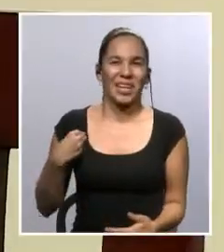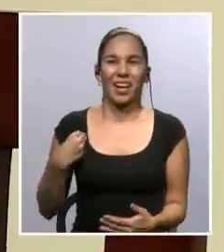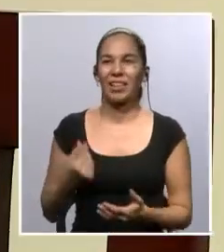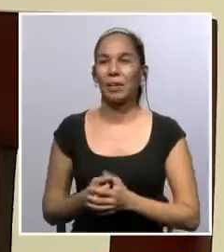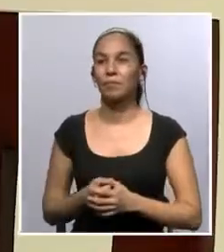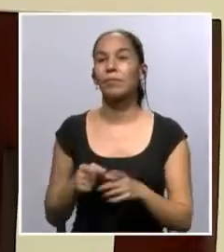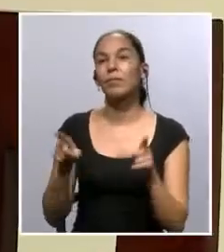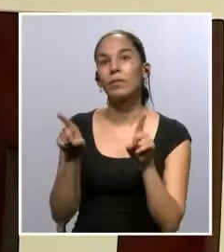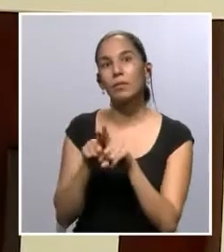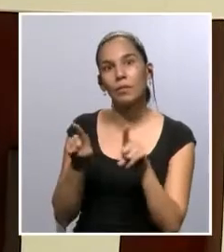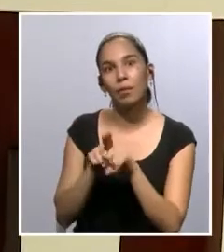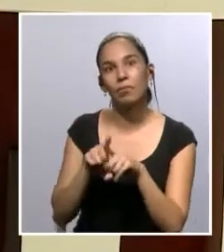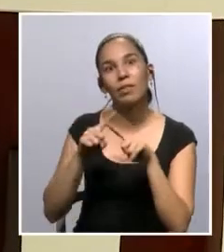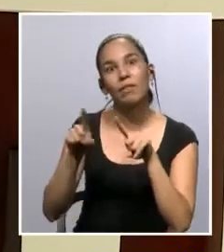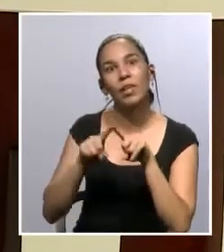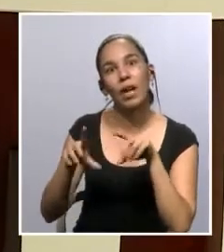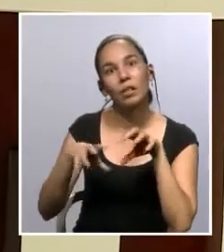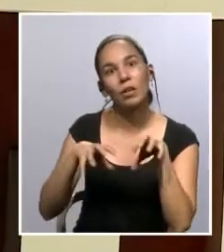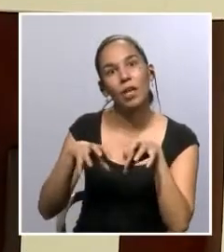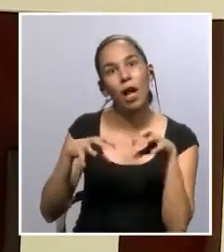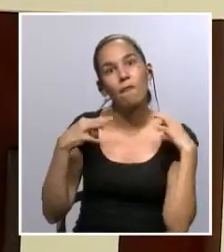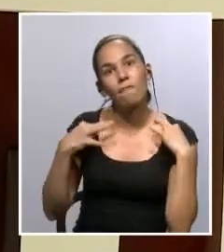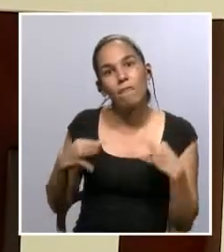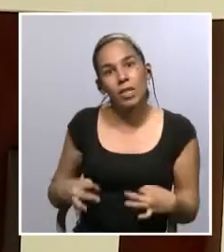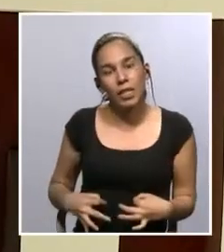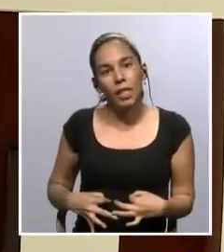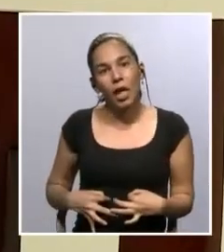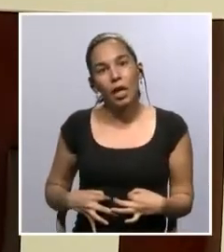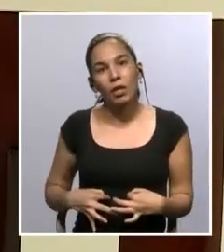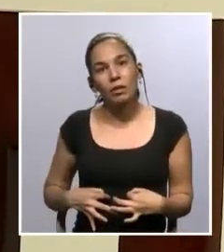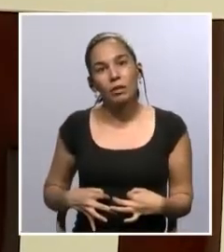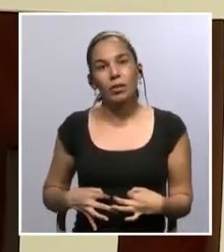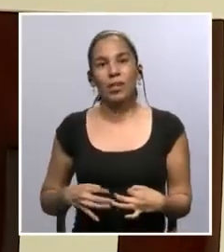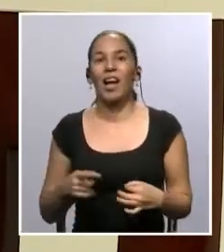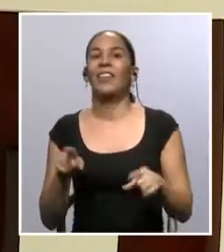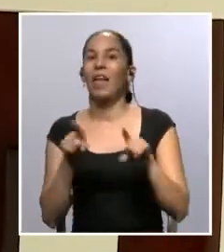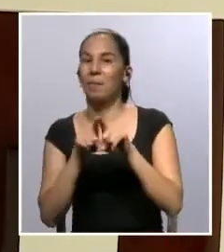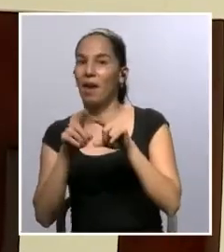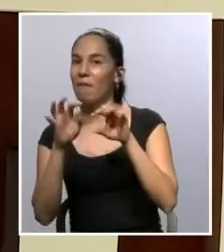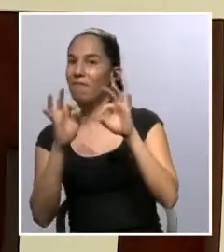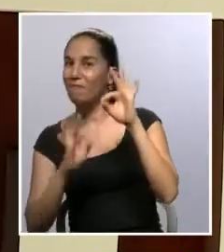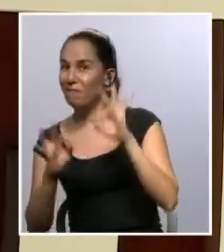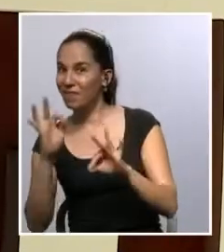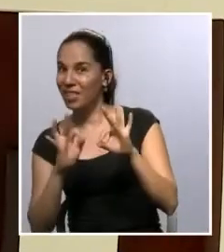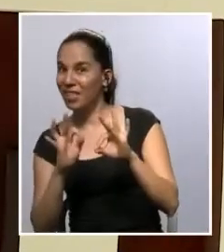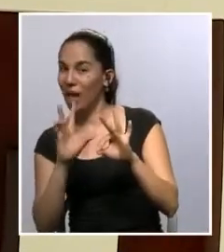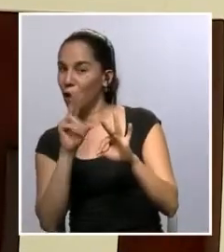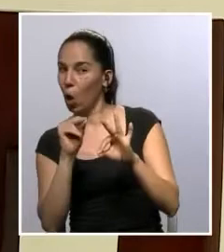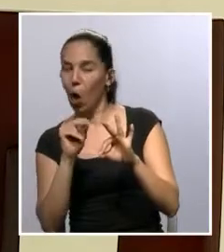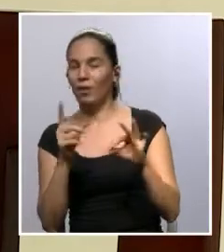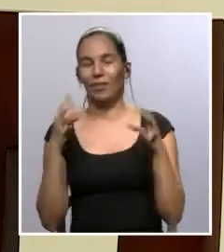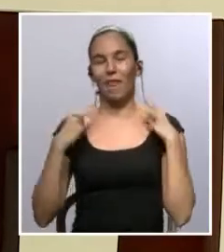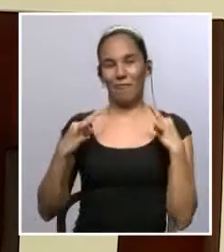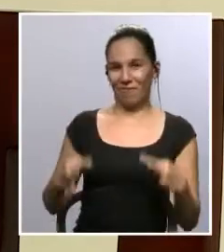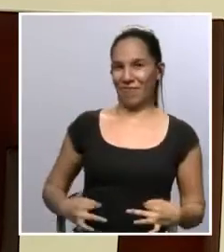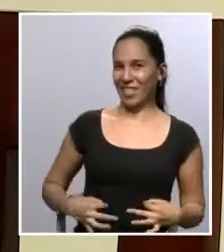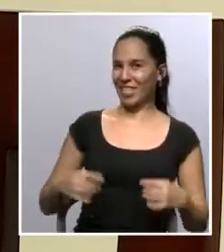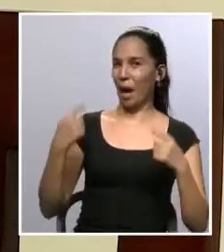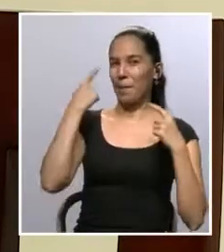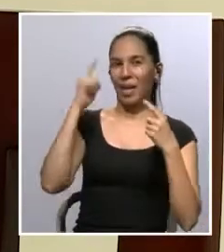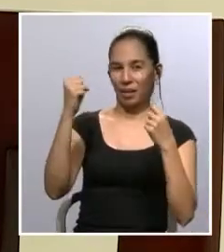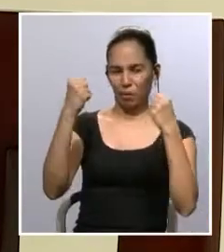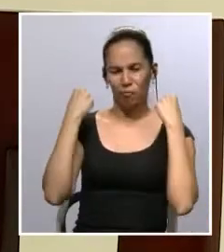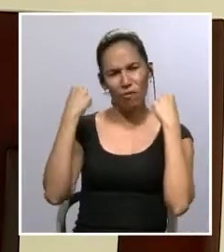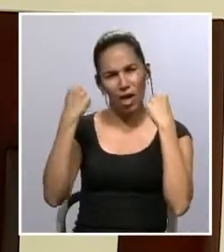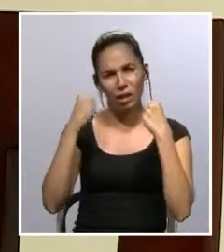Pero tenemos también actividad física, no física, sino también actividad física para que podamos hacer ejercicio, para que